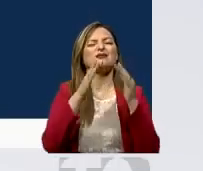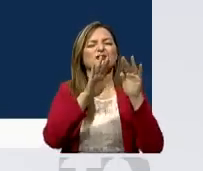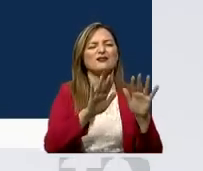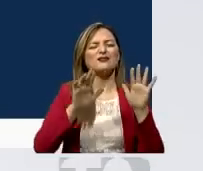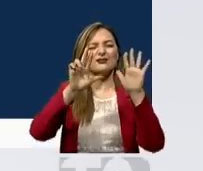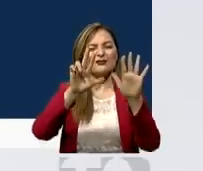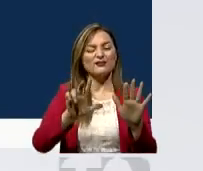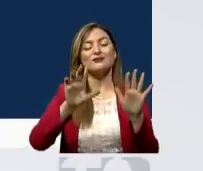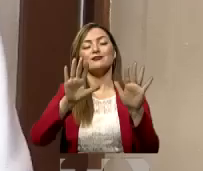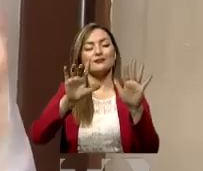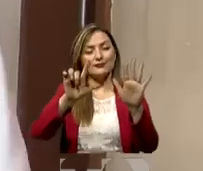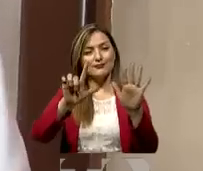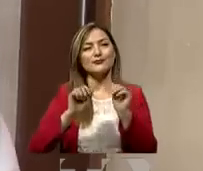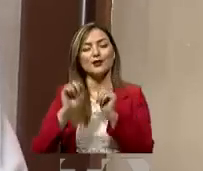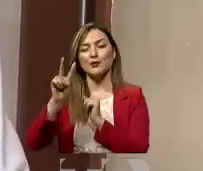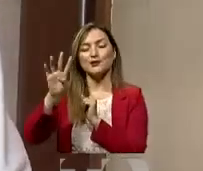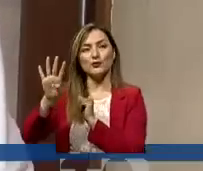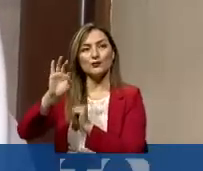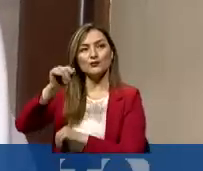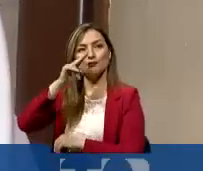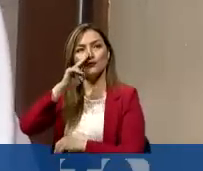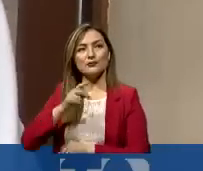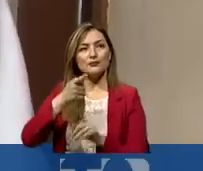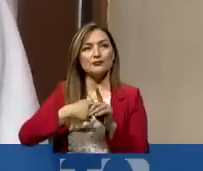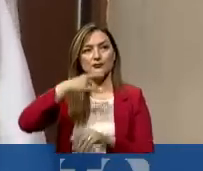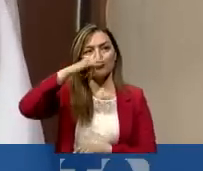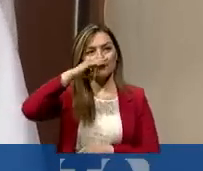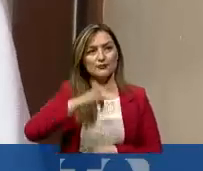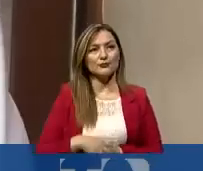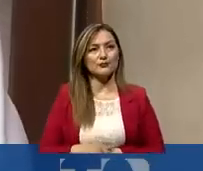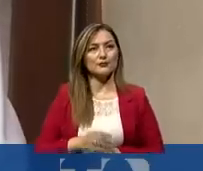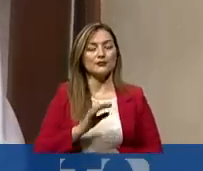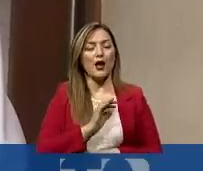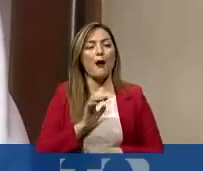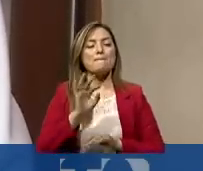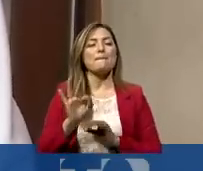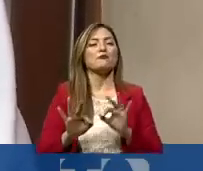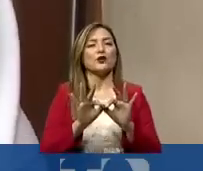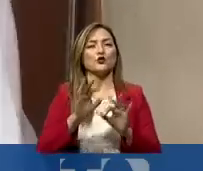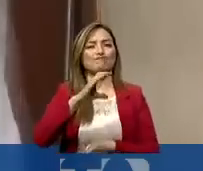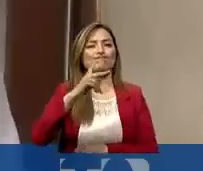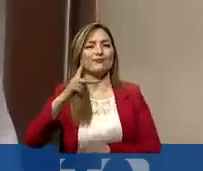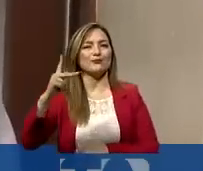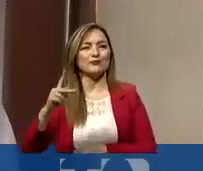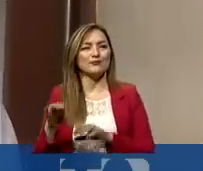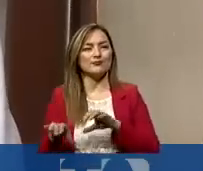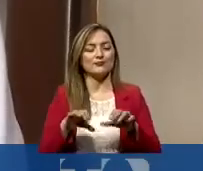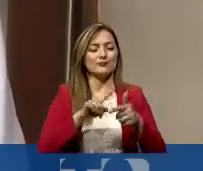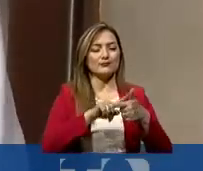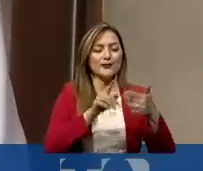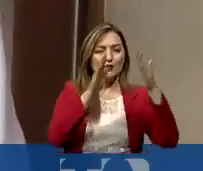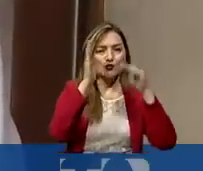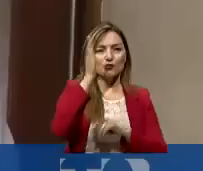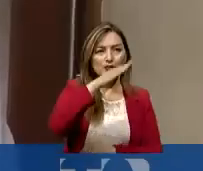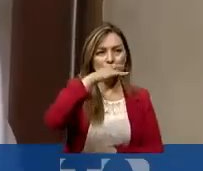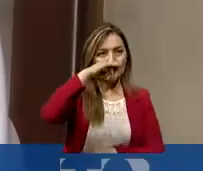y 24 de junio. Mes de la niñez y la prefectura de Pichincha ha planificado varias actividades, entre ellas atención gratuita para